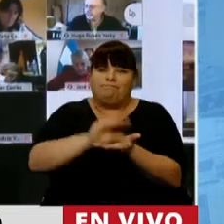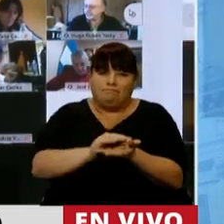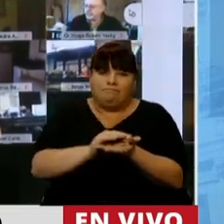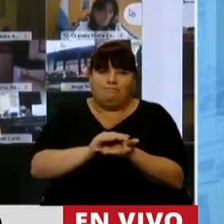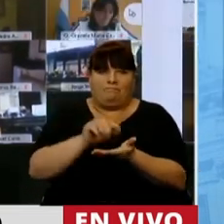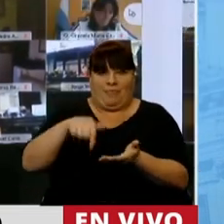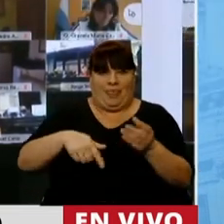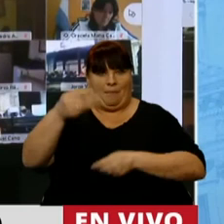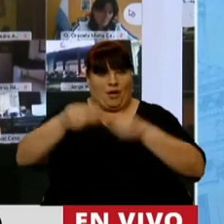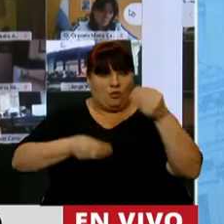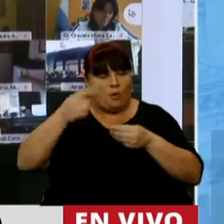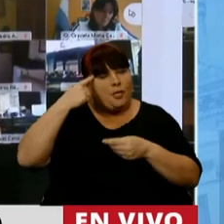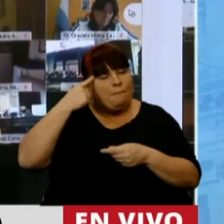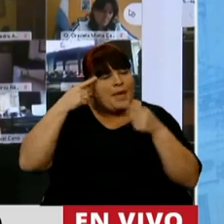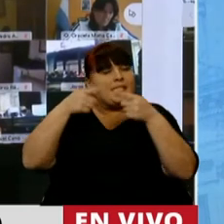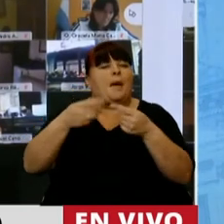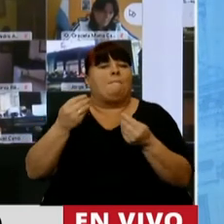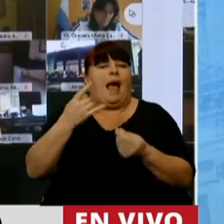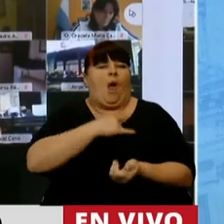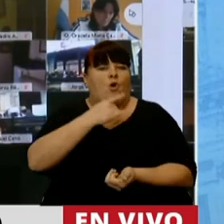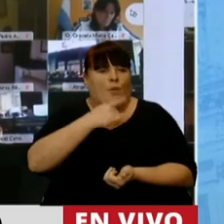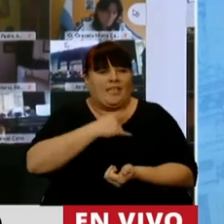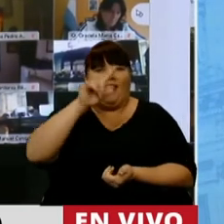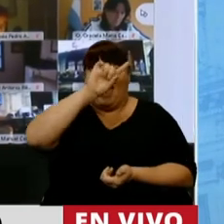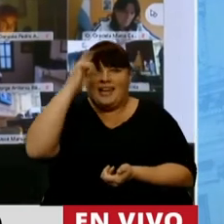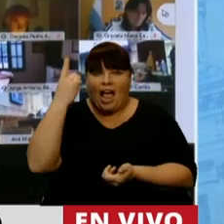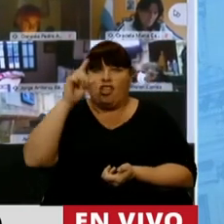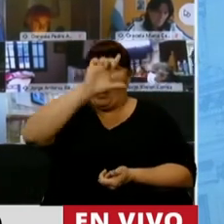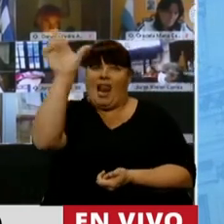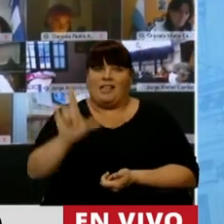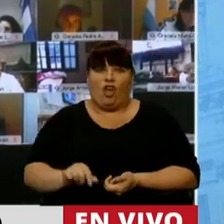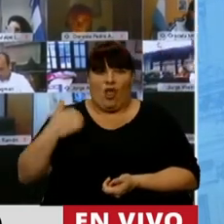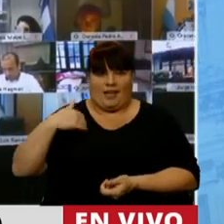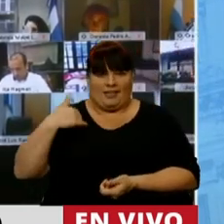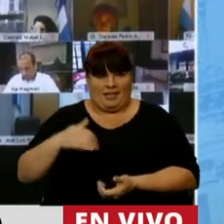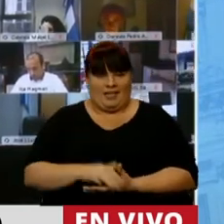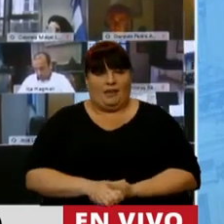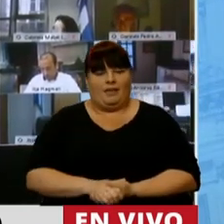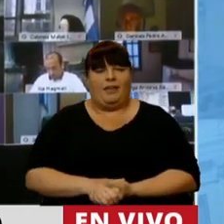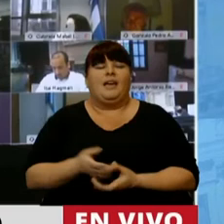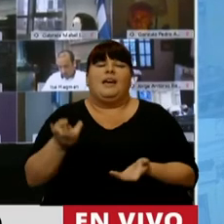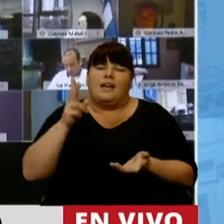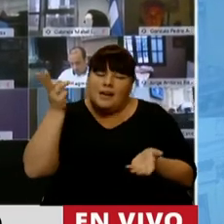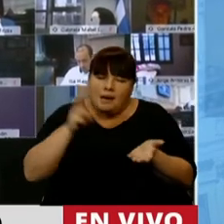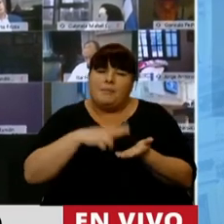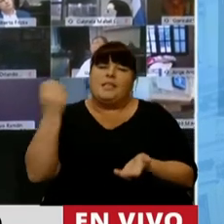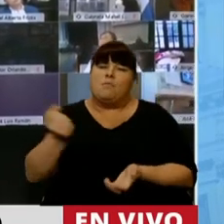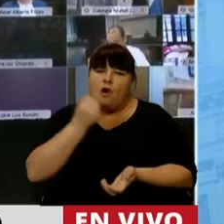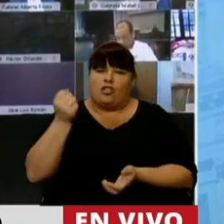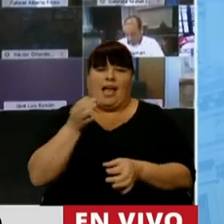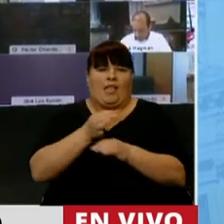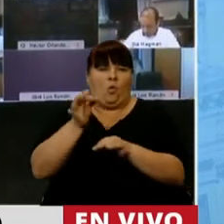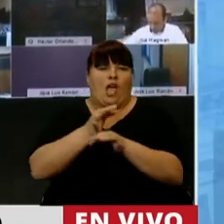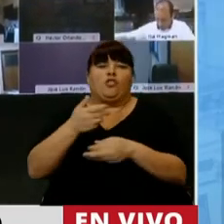que el presente presupuesto proyecta en las universidades nacionales de todo el país, reafirmando la importancia de